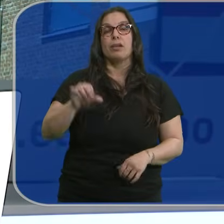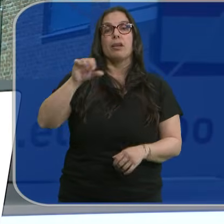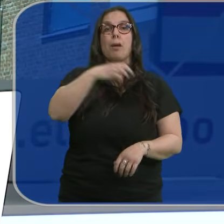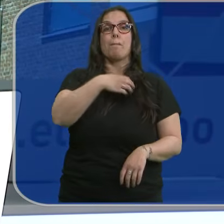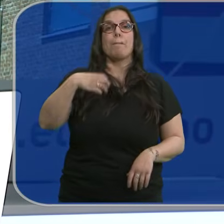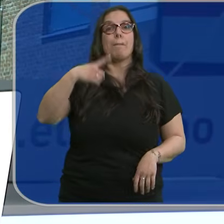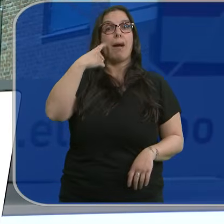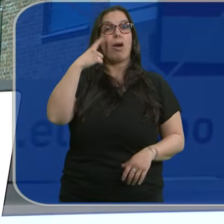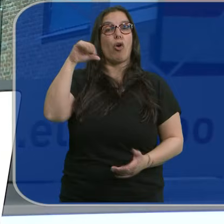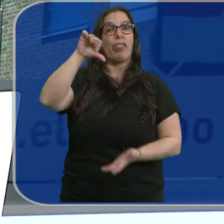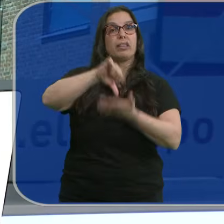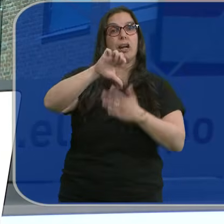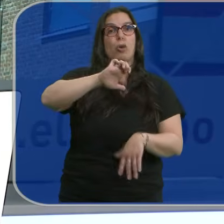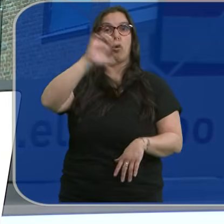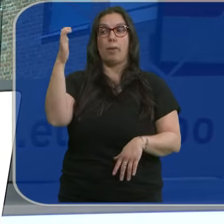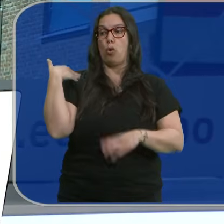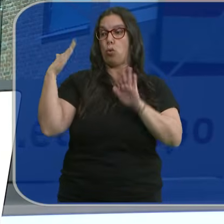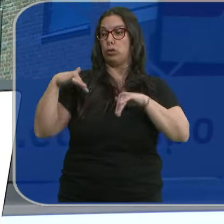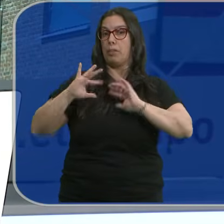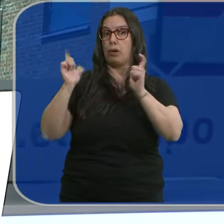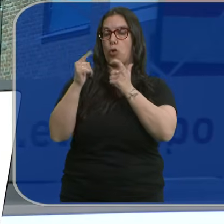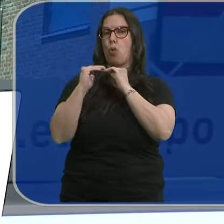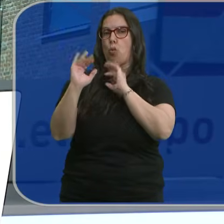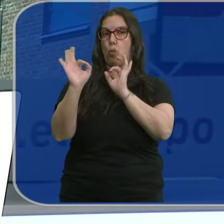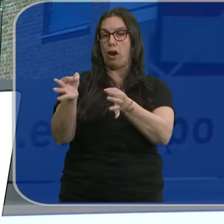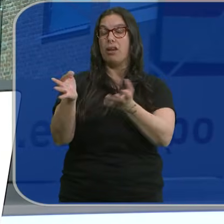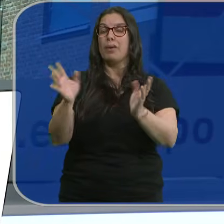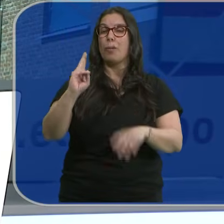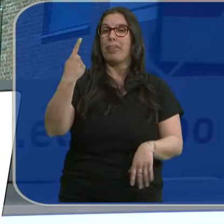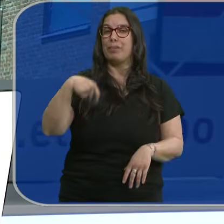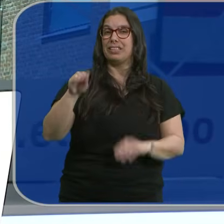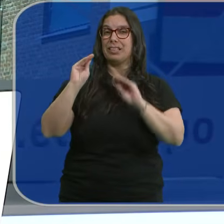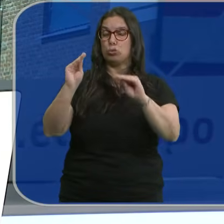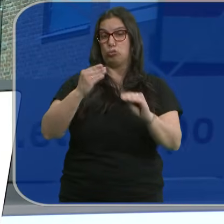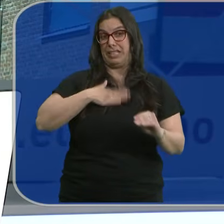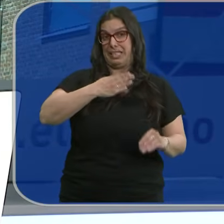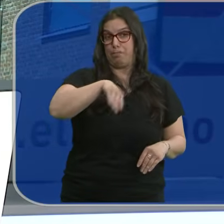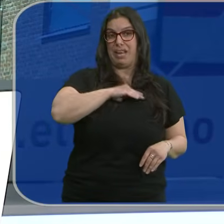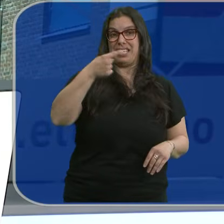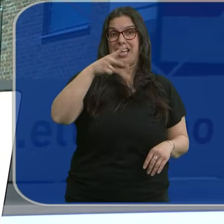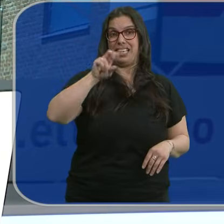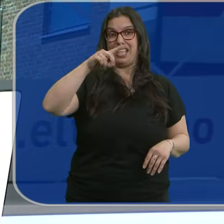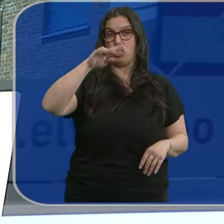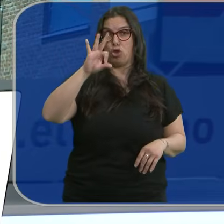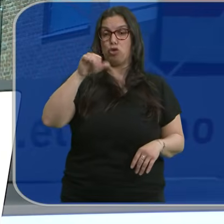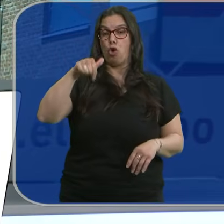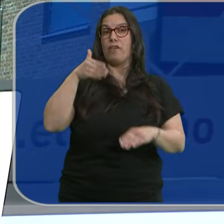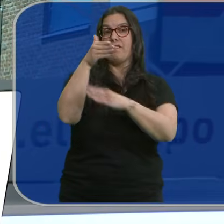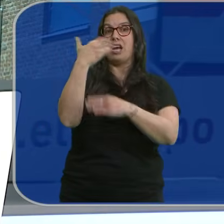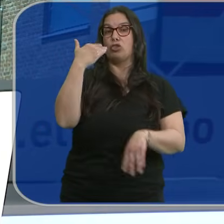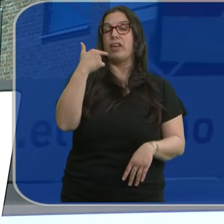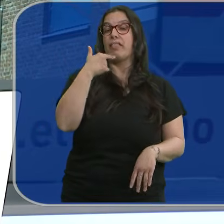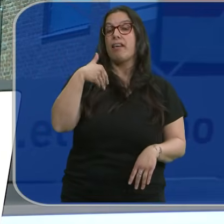Europeo los ha mantenido en su última reunión de marzo, pero su vicepresidente, el español Luis de Guindos, ha señalado esta mañana en Soria que todo va a depender